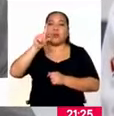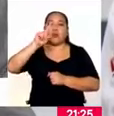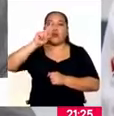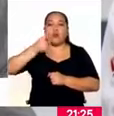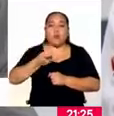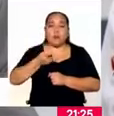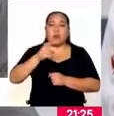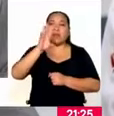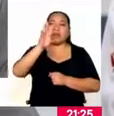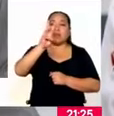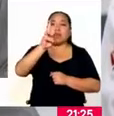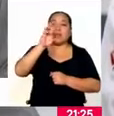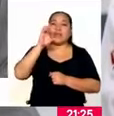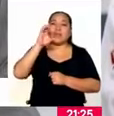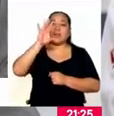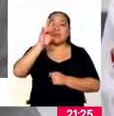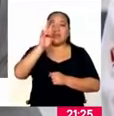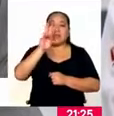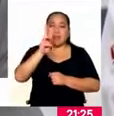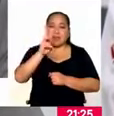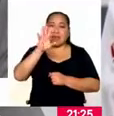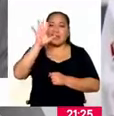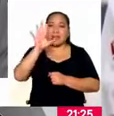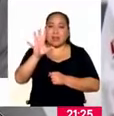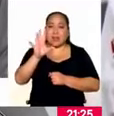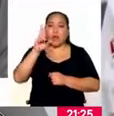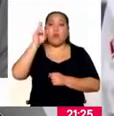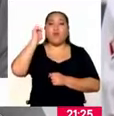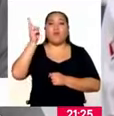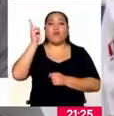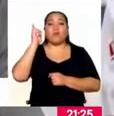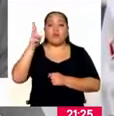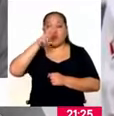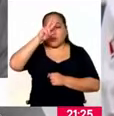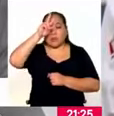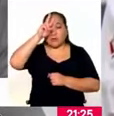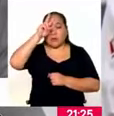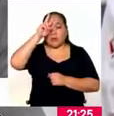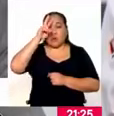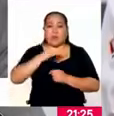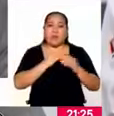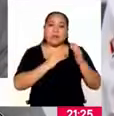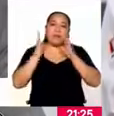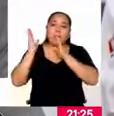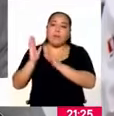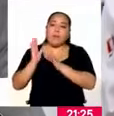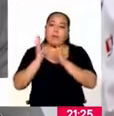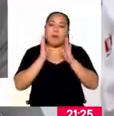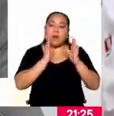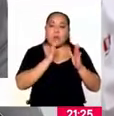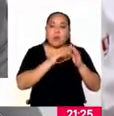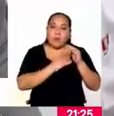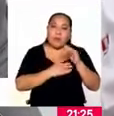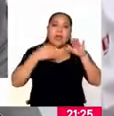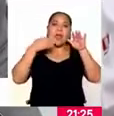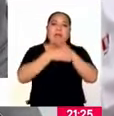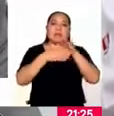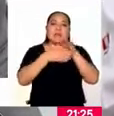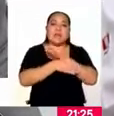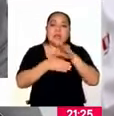291.665 maestros y maestras peruanos que se estaban preparando para ascender en la carrera magisterial, para acceder a